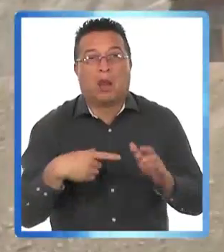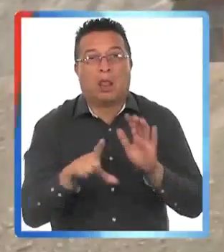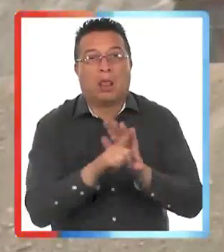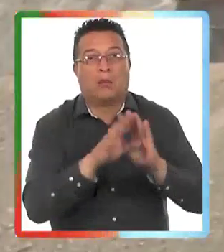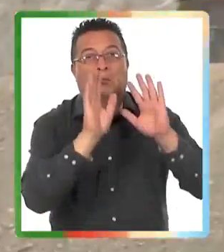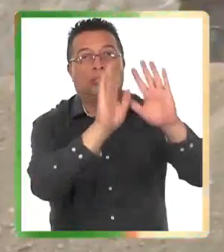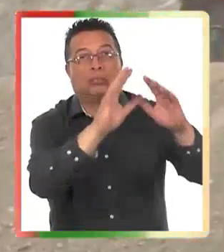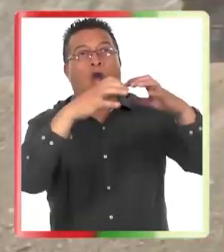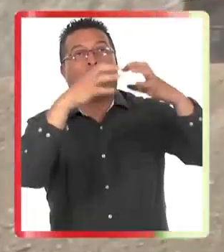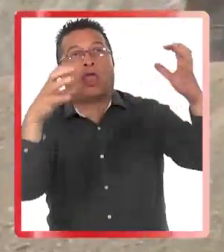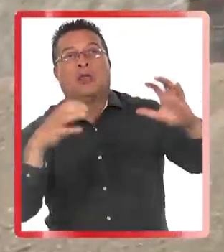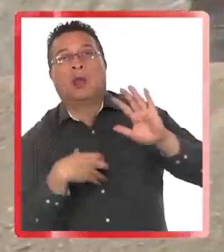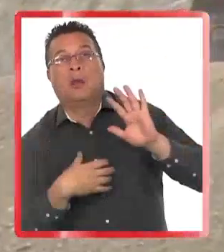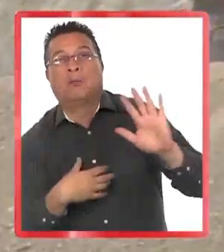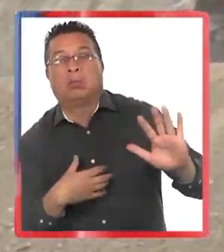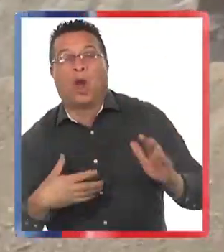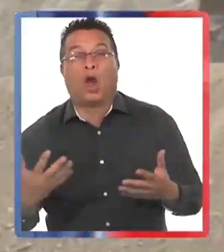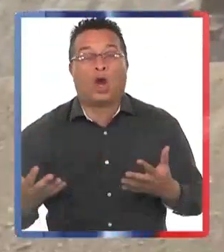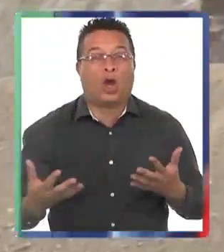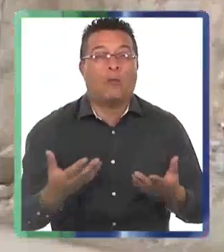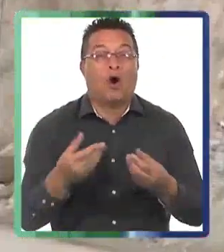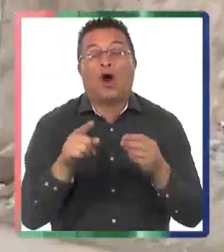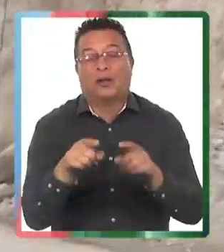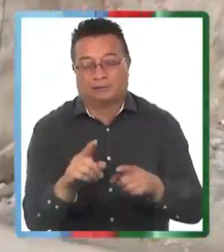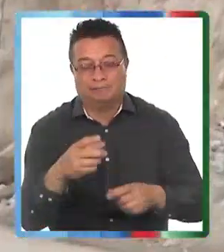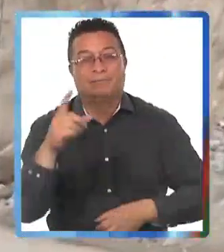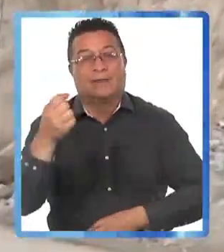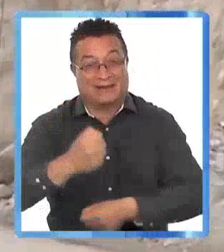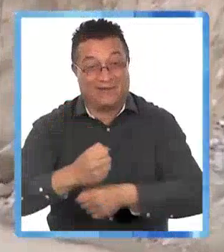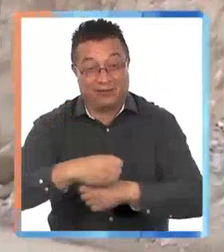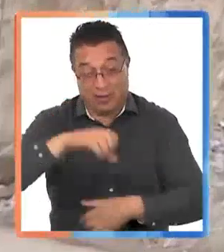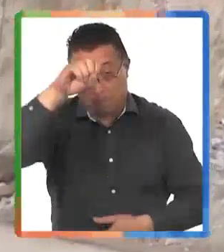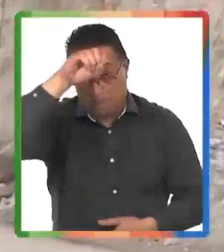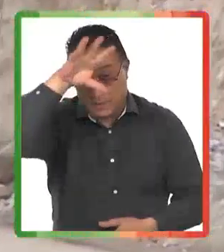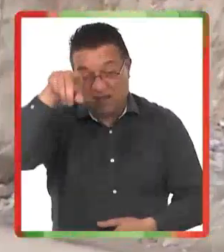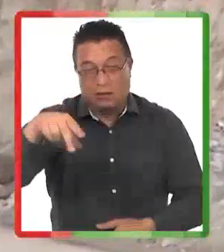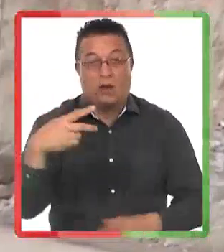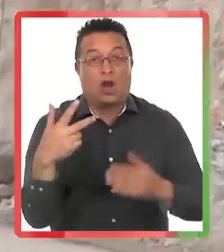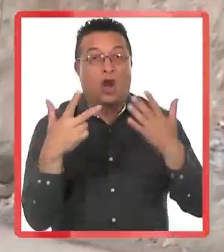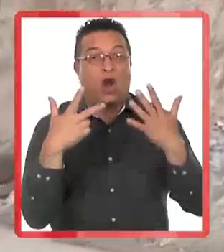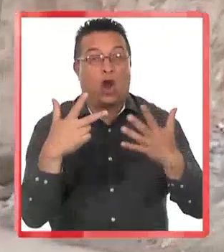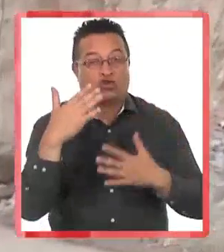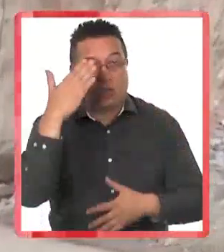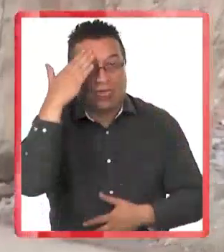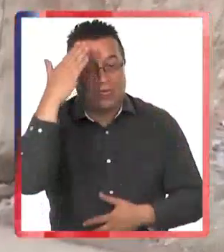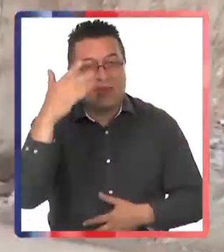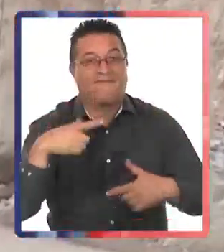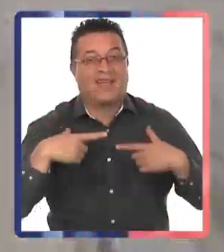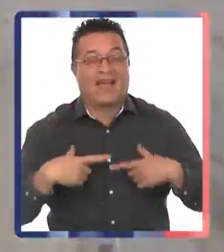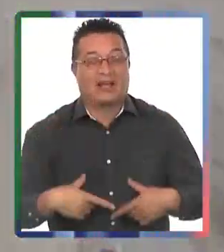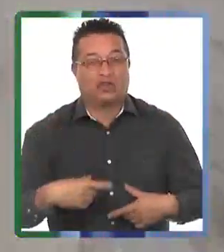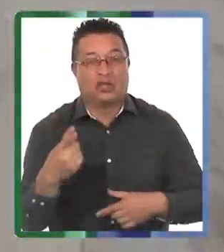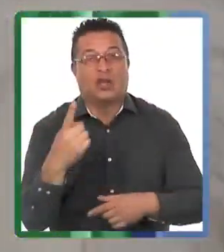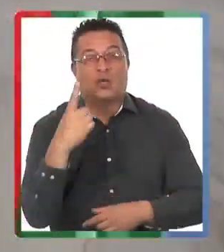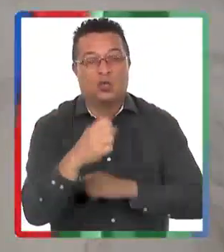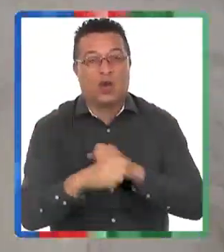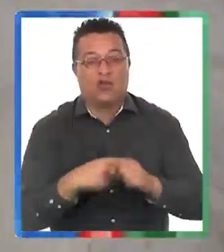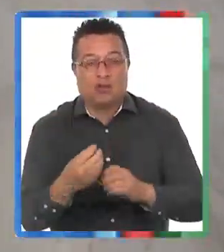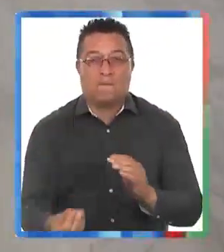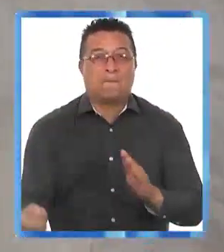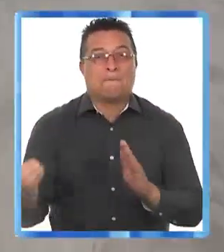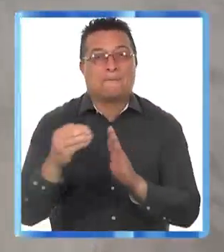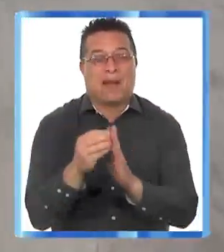arriba en la cordillera. ¿Qué es lo que va a ocurrir? Es que los trabajadores de la minería van a tener 8 días de vacaciones al año